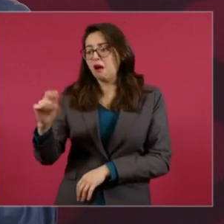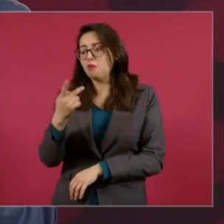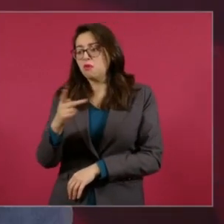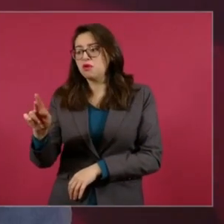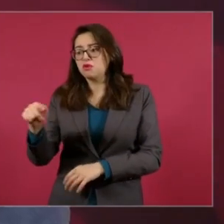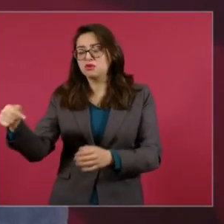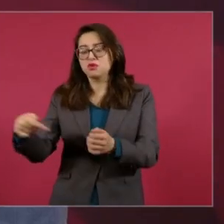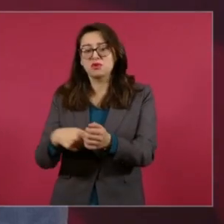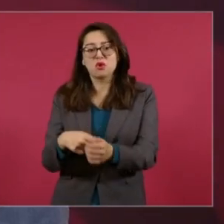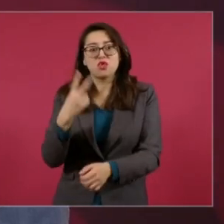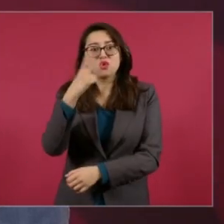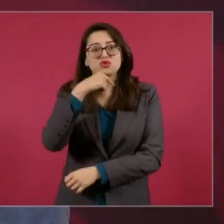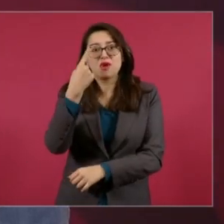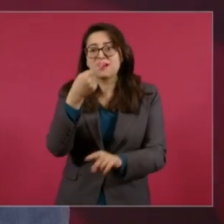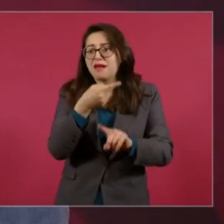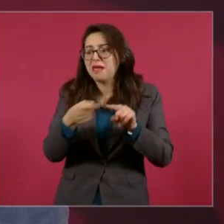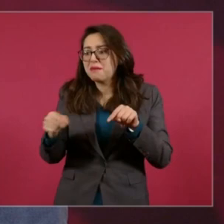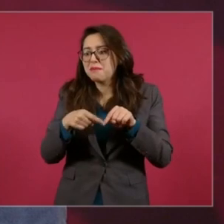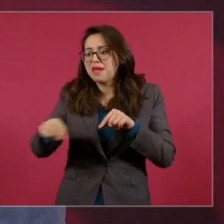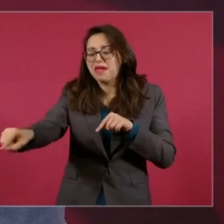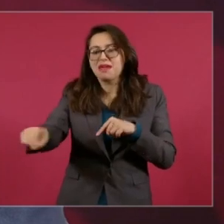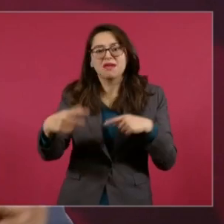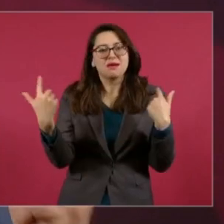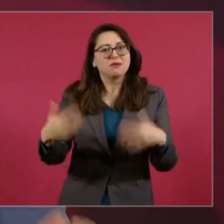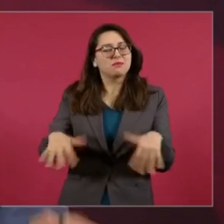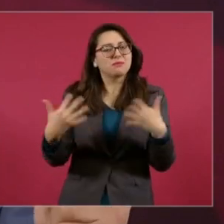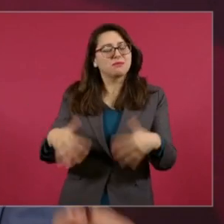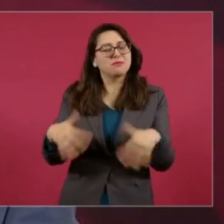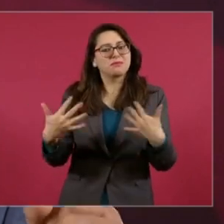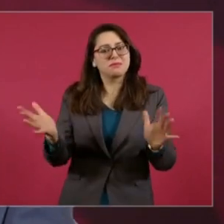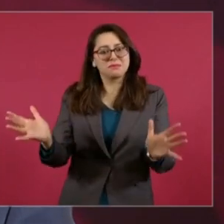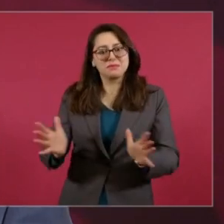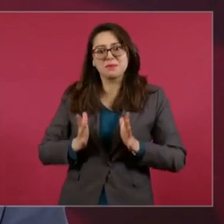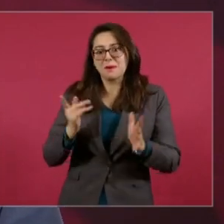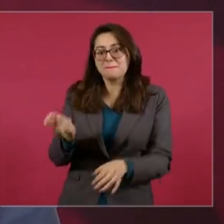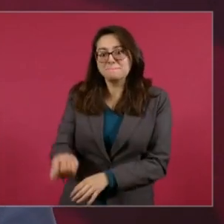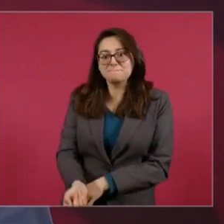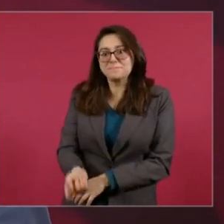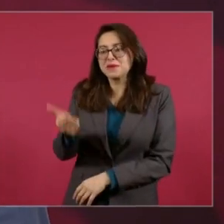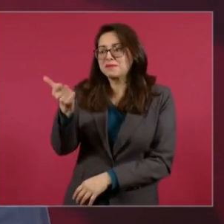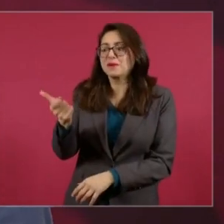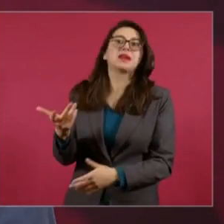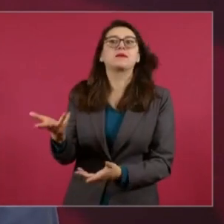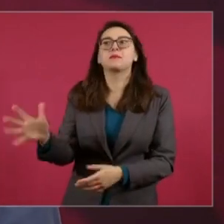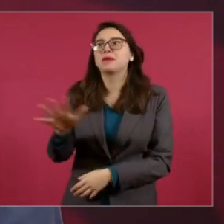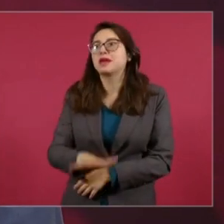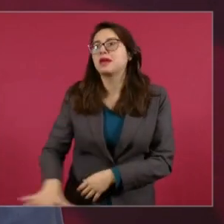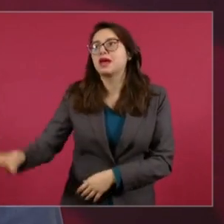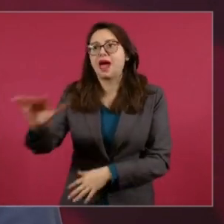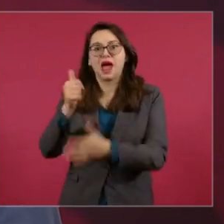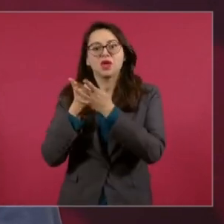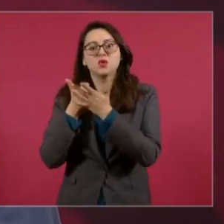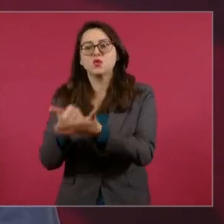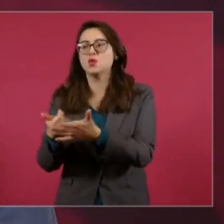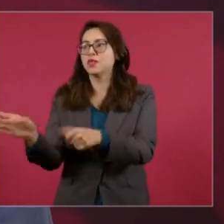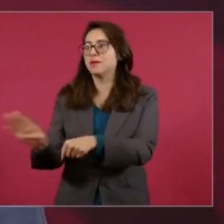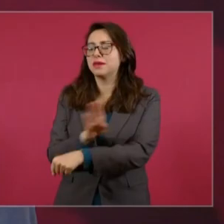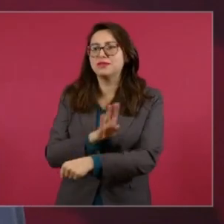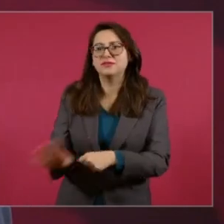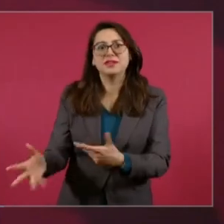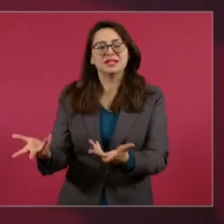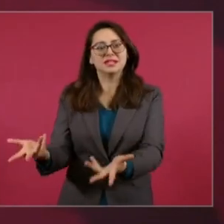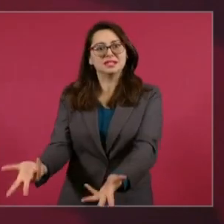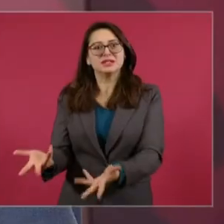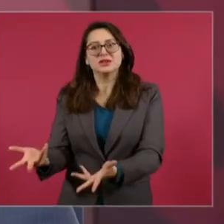2 horas y media. Y estaban molestísimos los medios